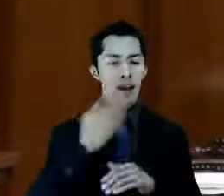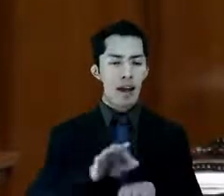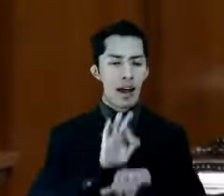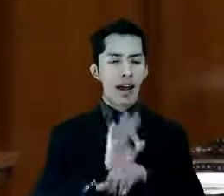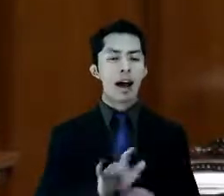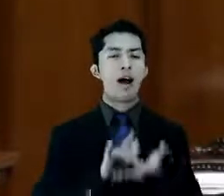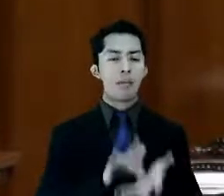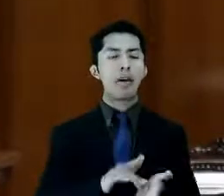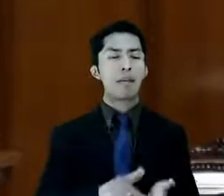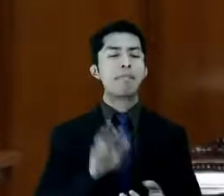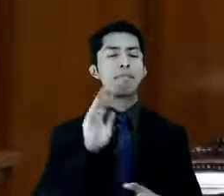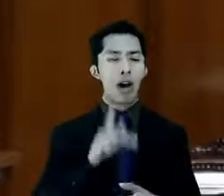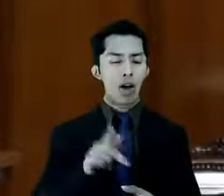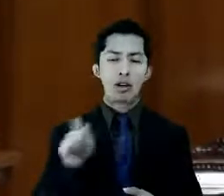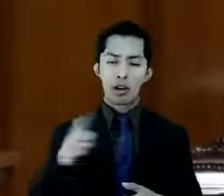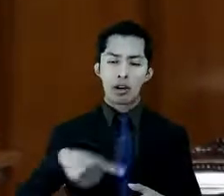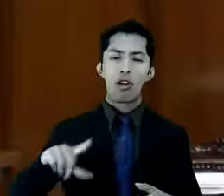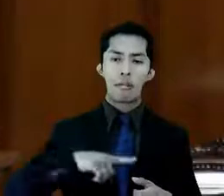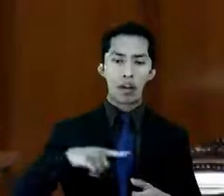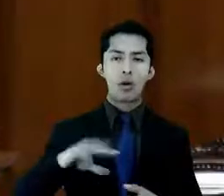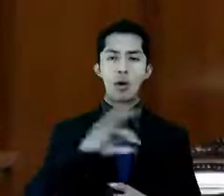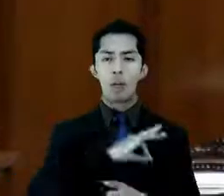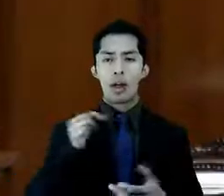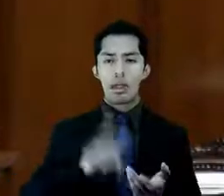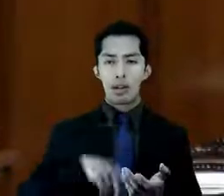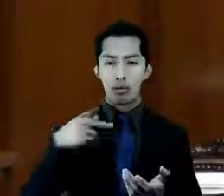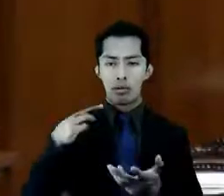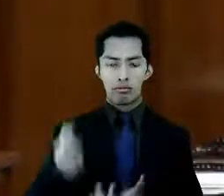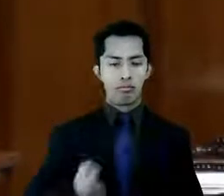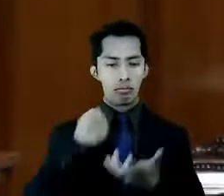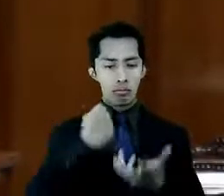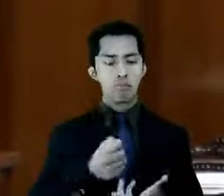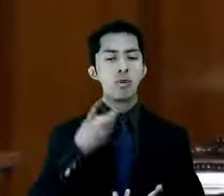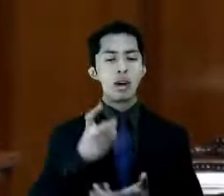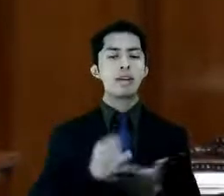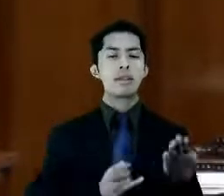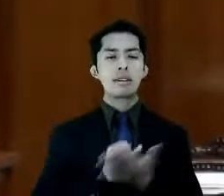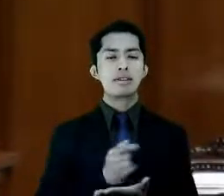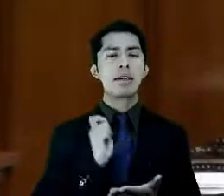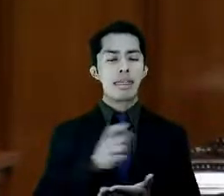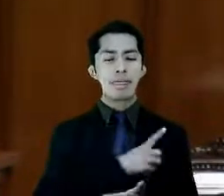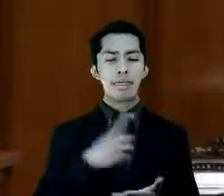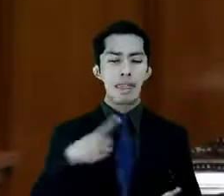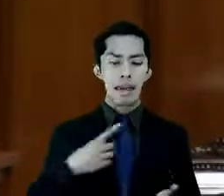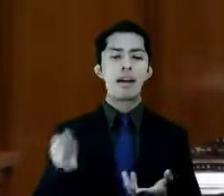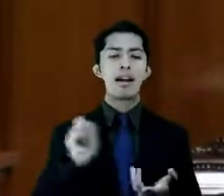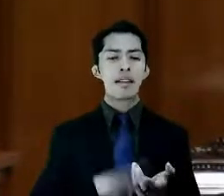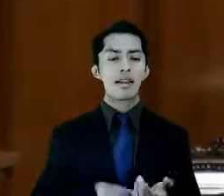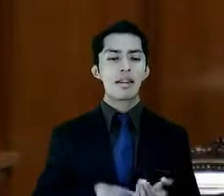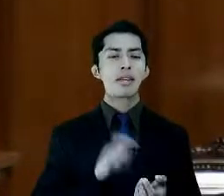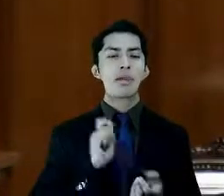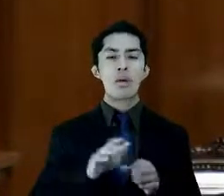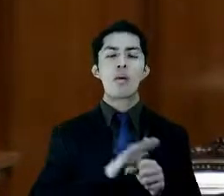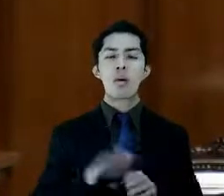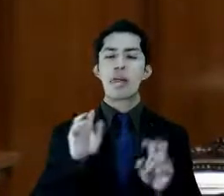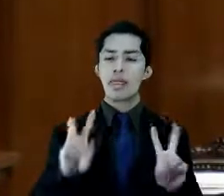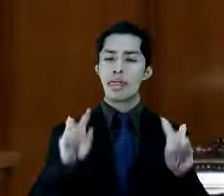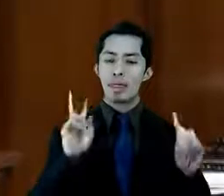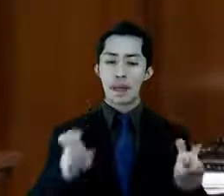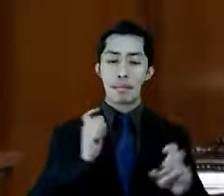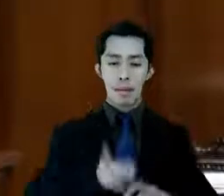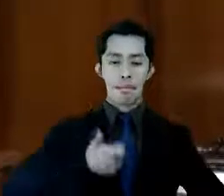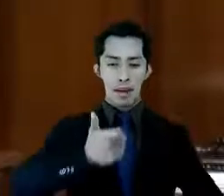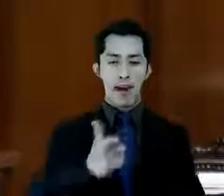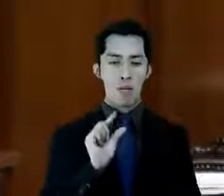sobre todo que el Estado se pudiera llegar de recursos. Por ello es que decide que se tenga que trasladar el tema de salarios